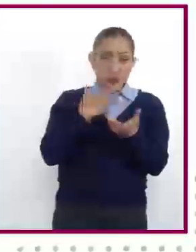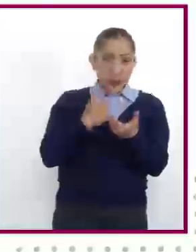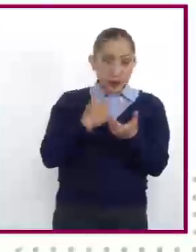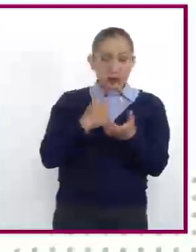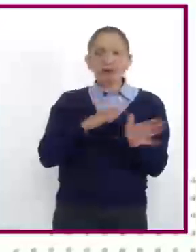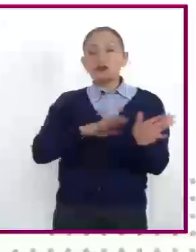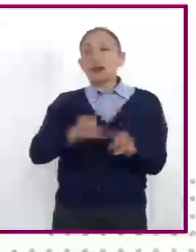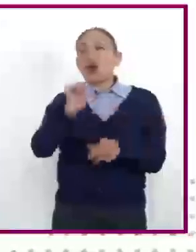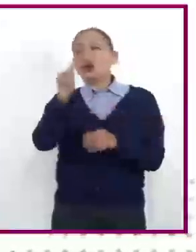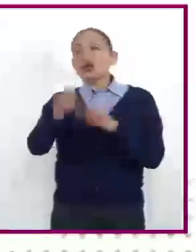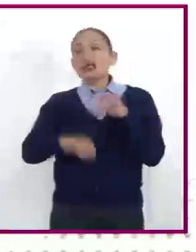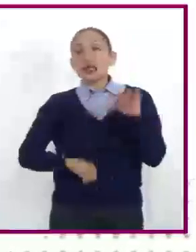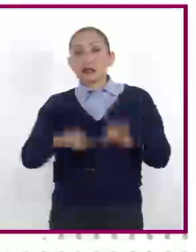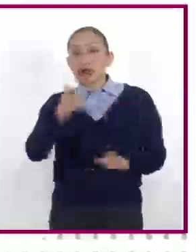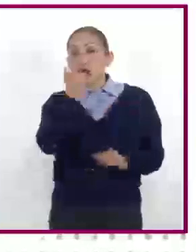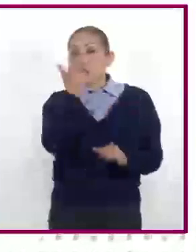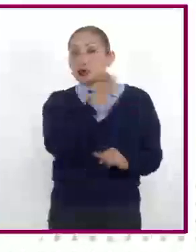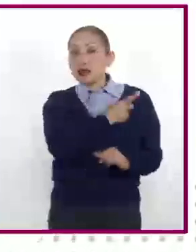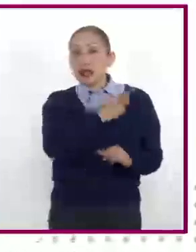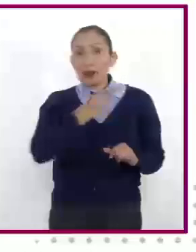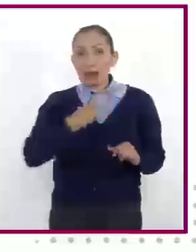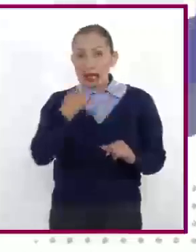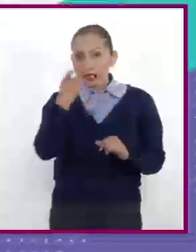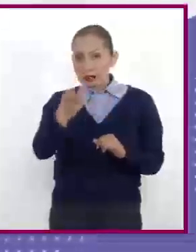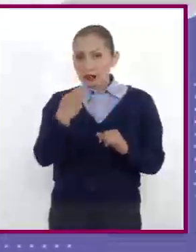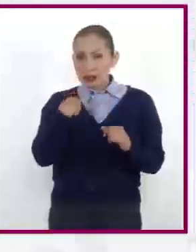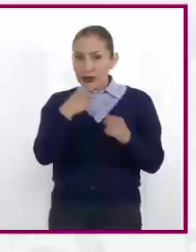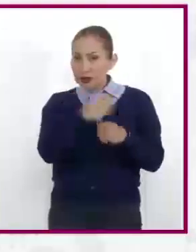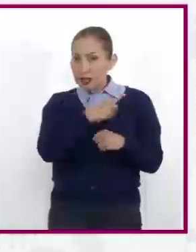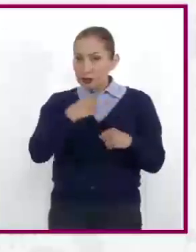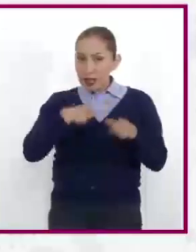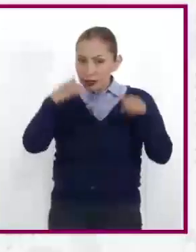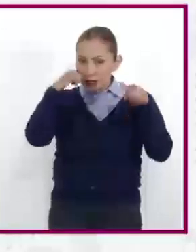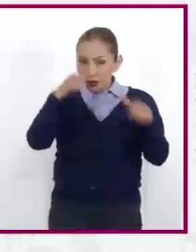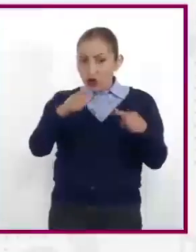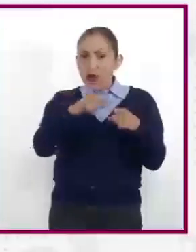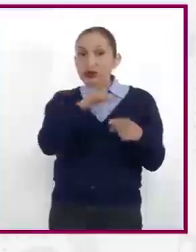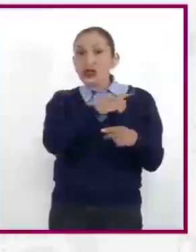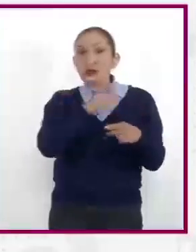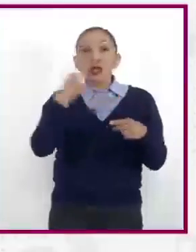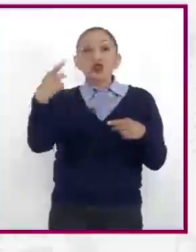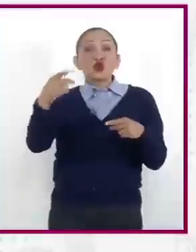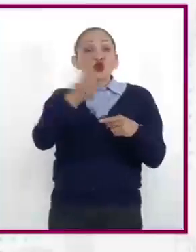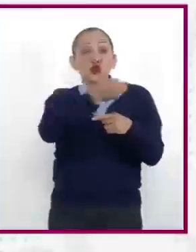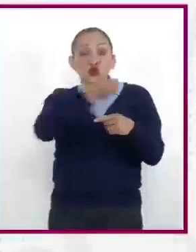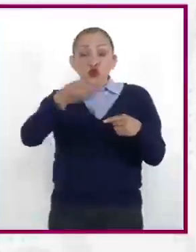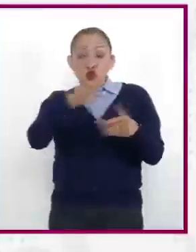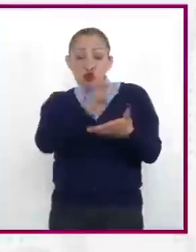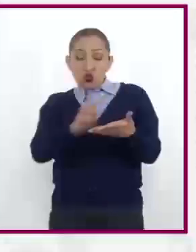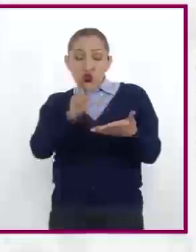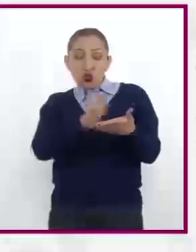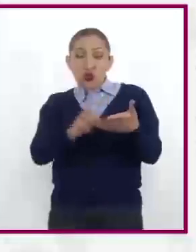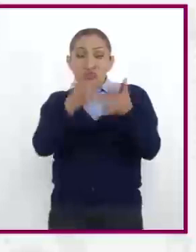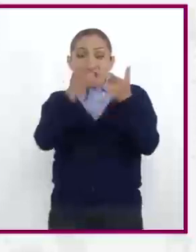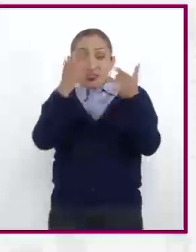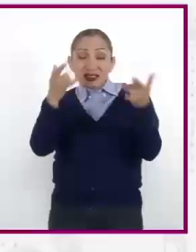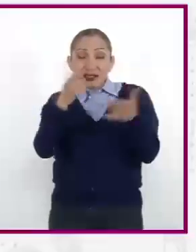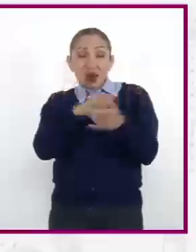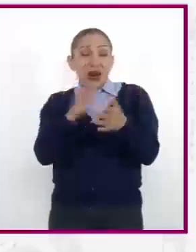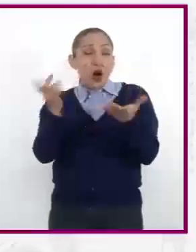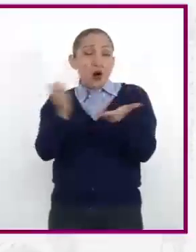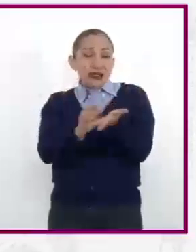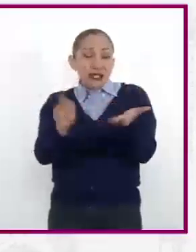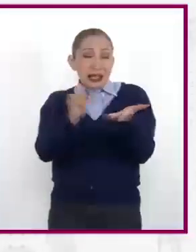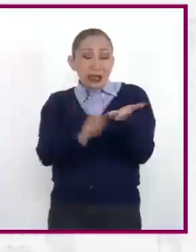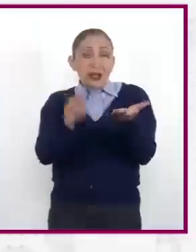estas tareas, los estudiantes tienen estos desafíos. Dar sentido al contenido. Los buscadores rastrean los